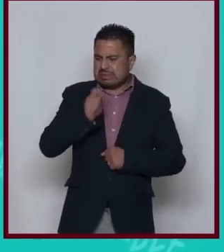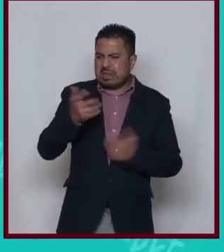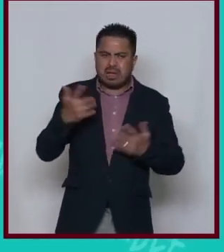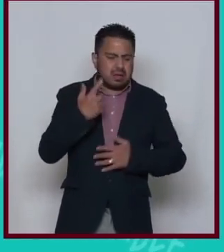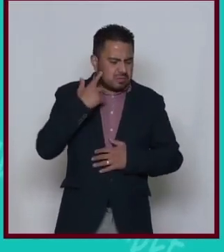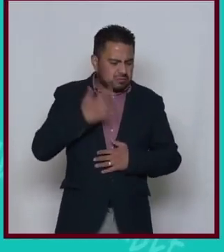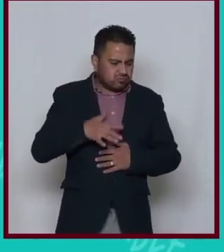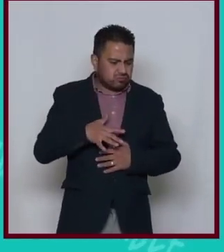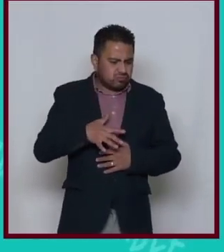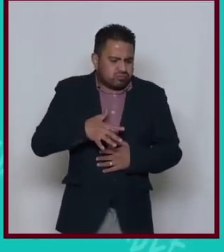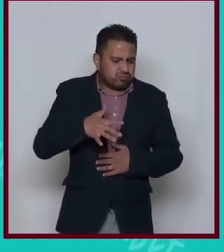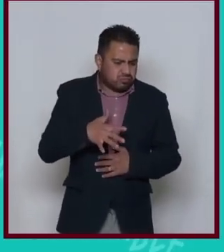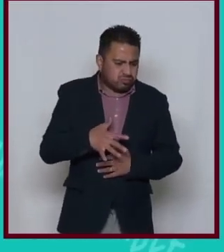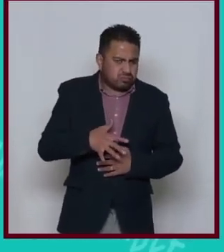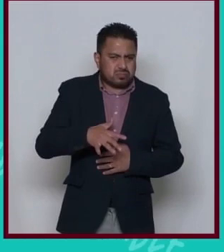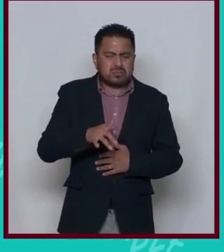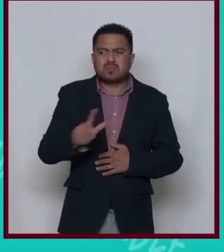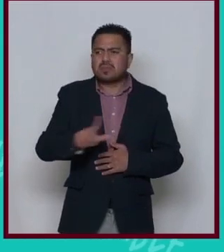vibrar, después